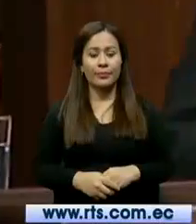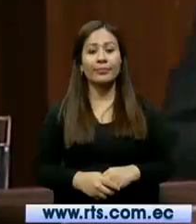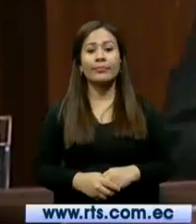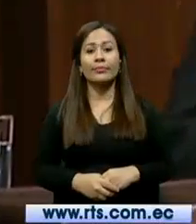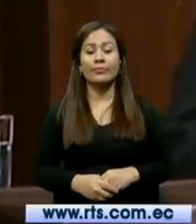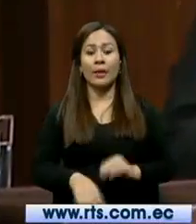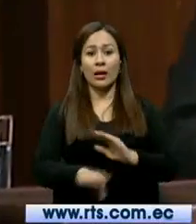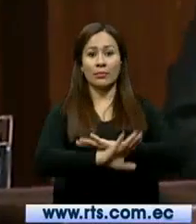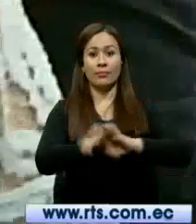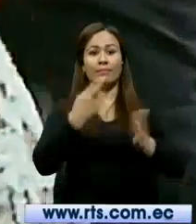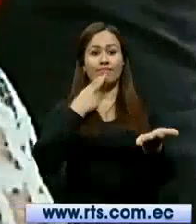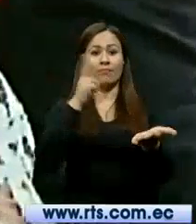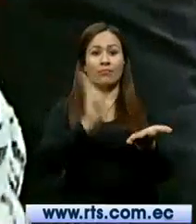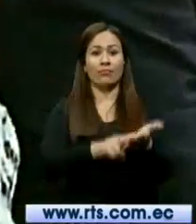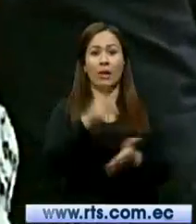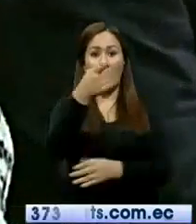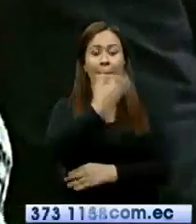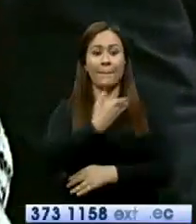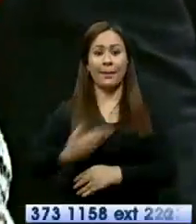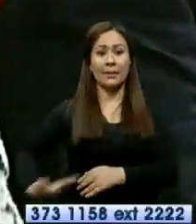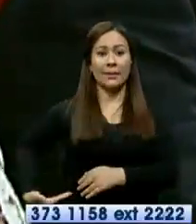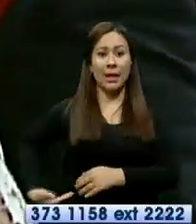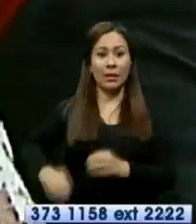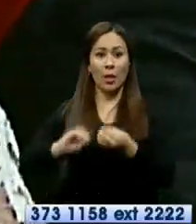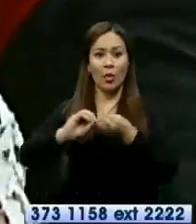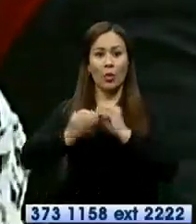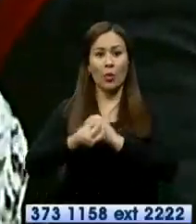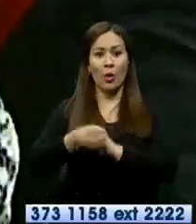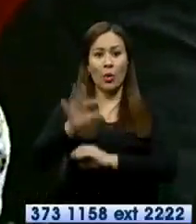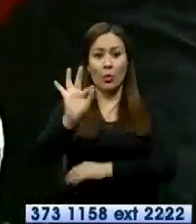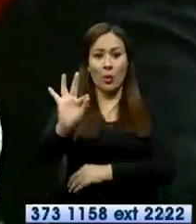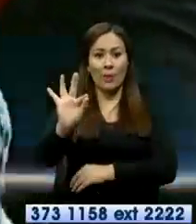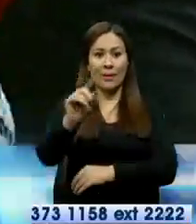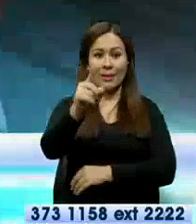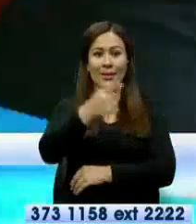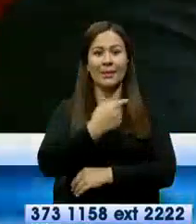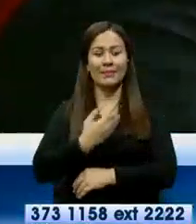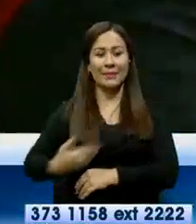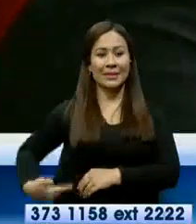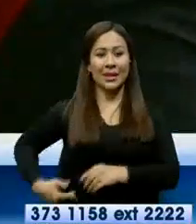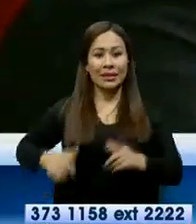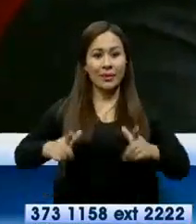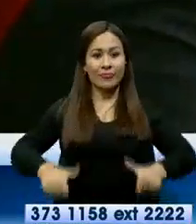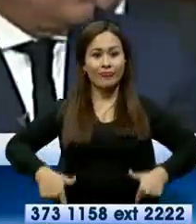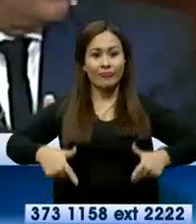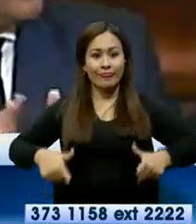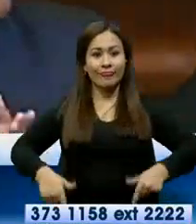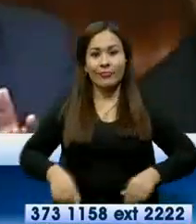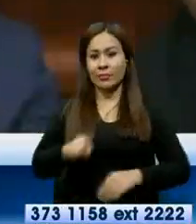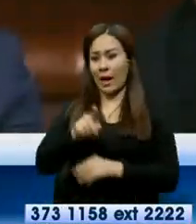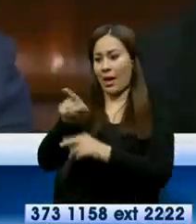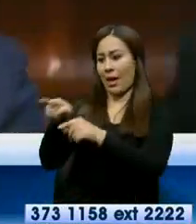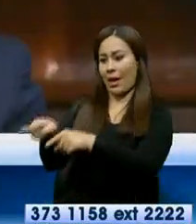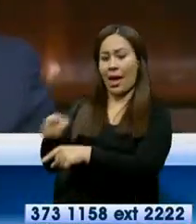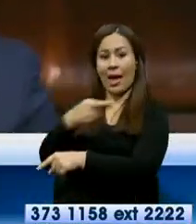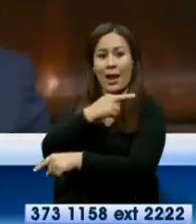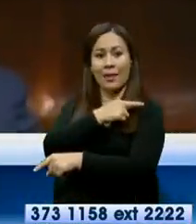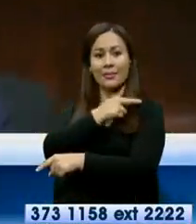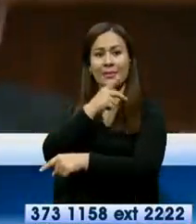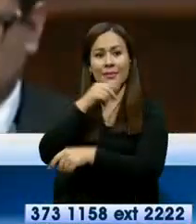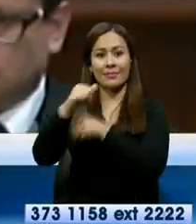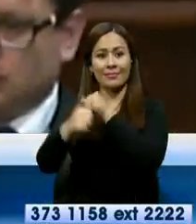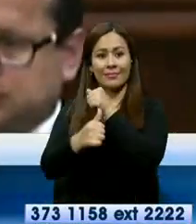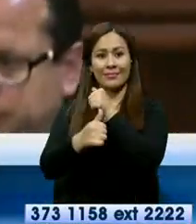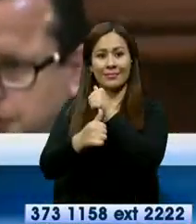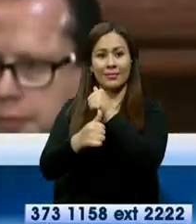Mediante decreto ejecutivo número 9, emitido por el presidente de la República, Lenín Moreno, delegó al segundo mandatario